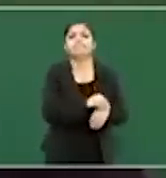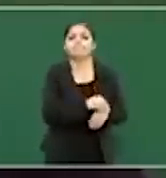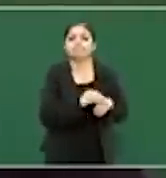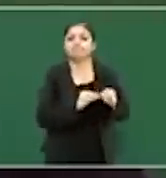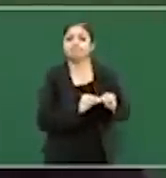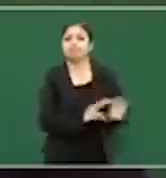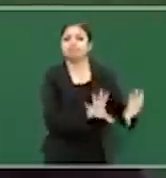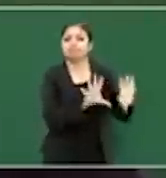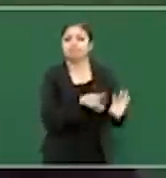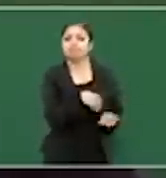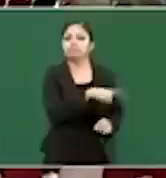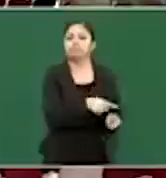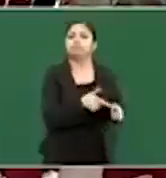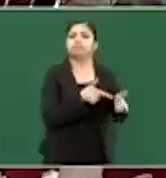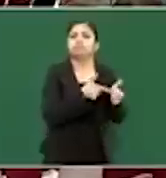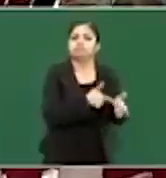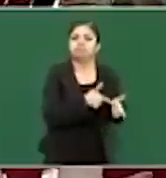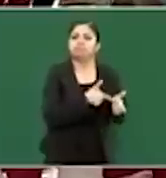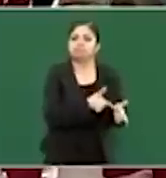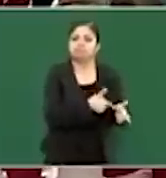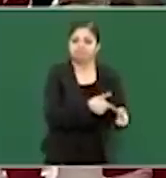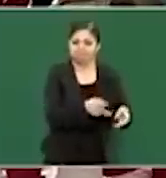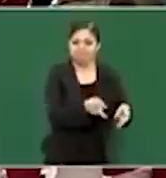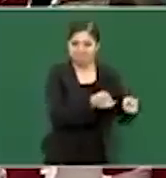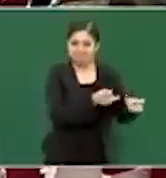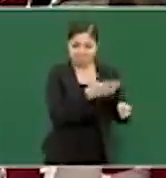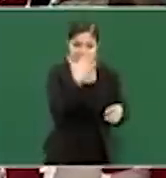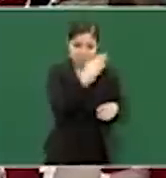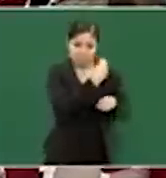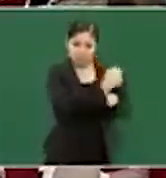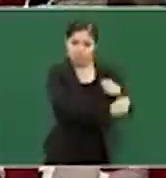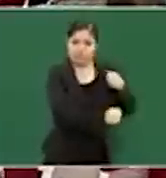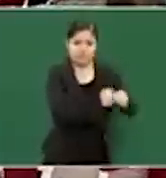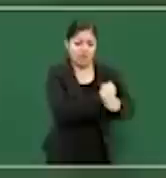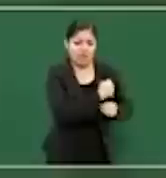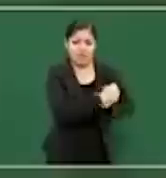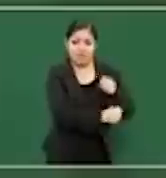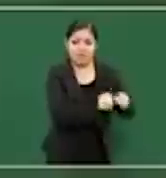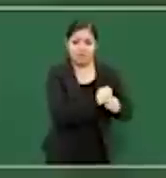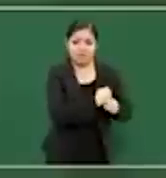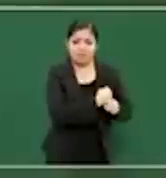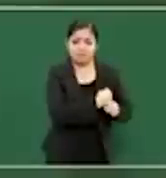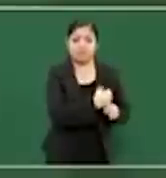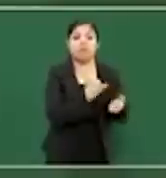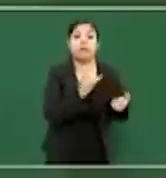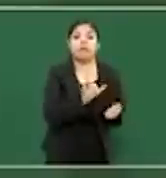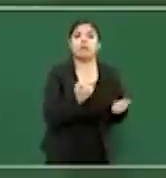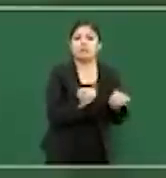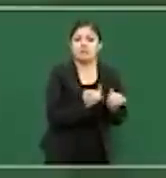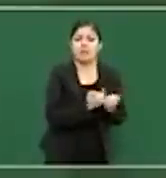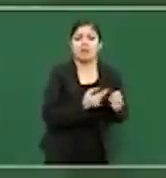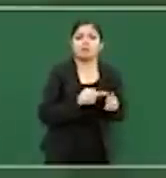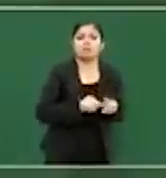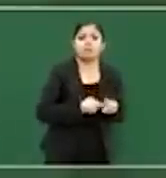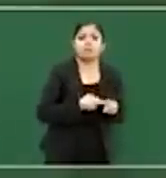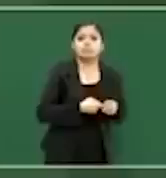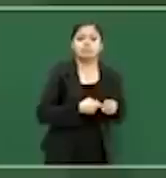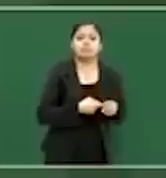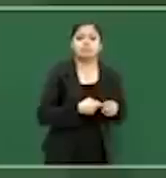se permitía, al grado de que estaba contabilizado, se